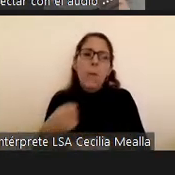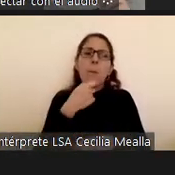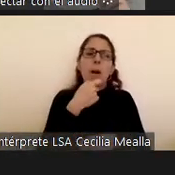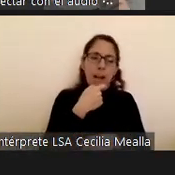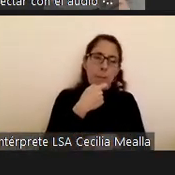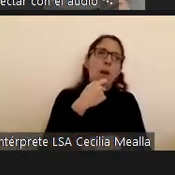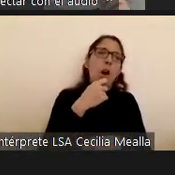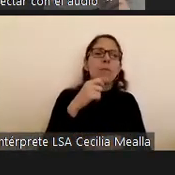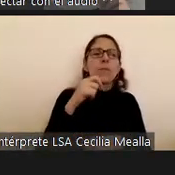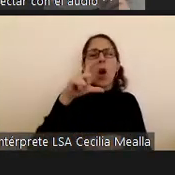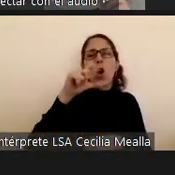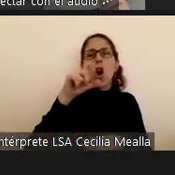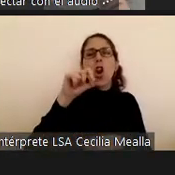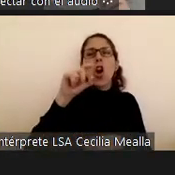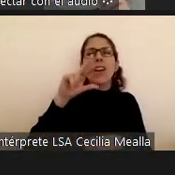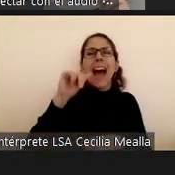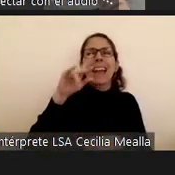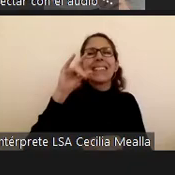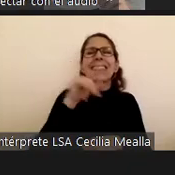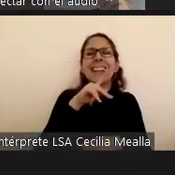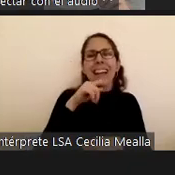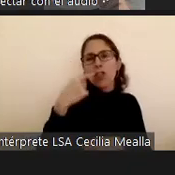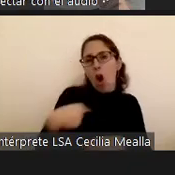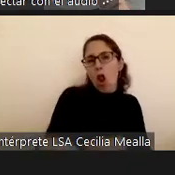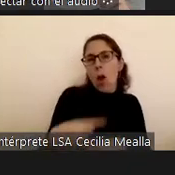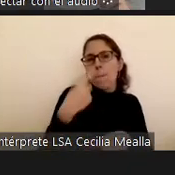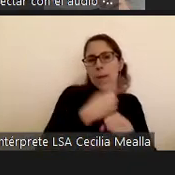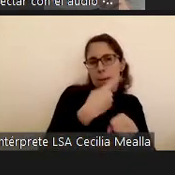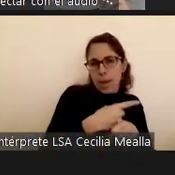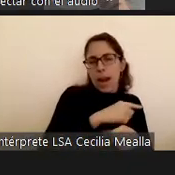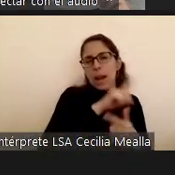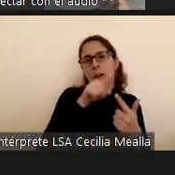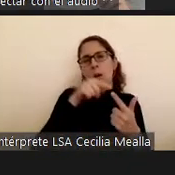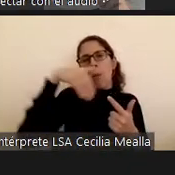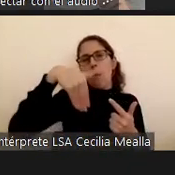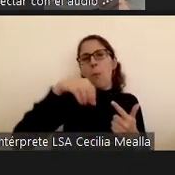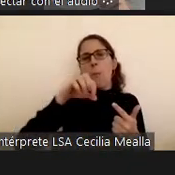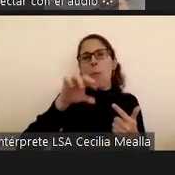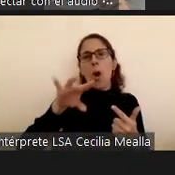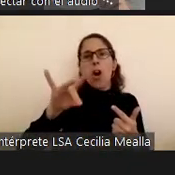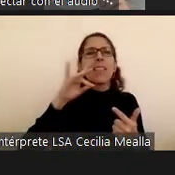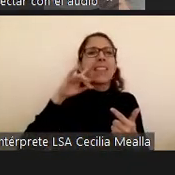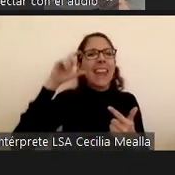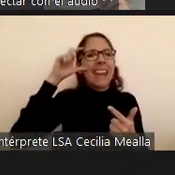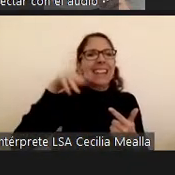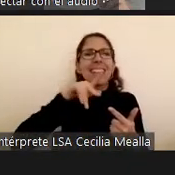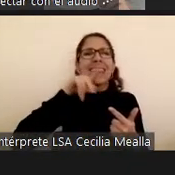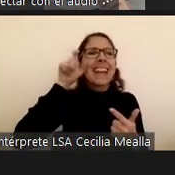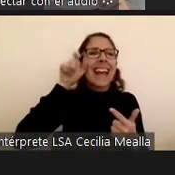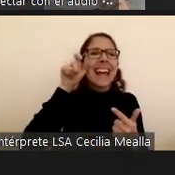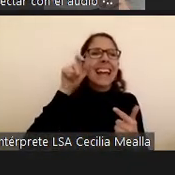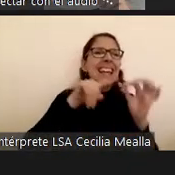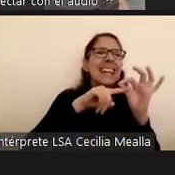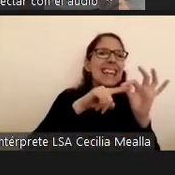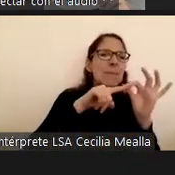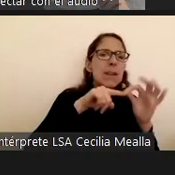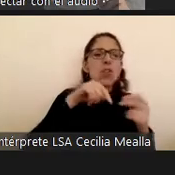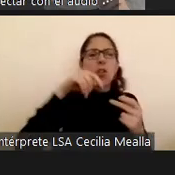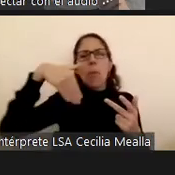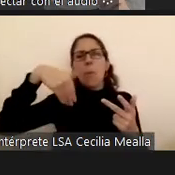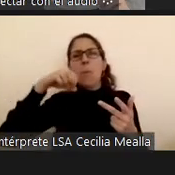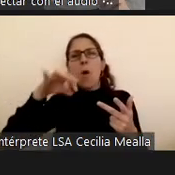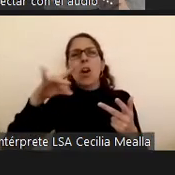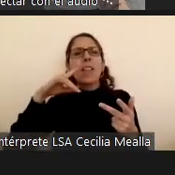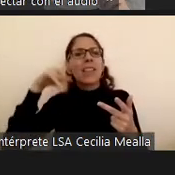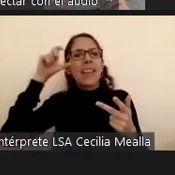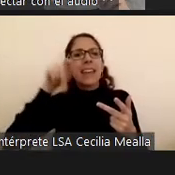primario, mordiente químico está, mordiente físico, acá, ¿qué sería? El alcohol, la acetona y